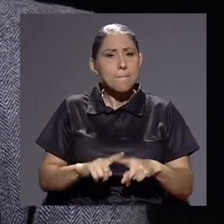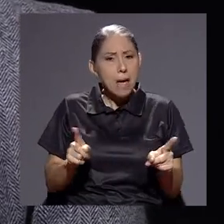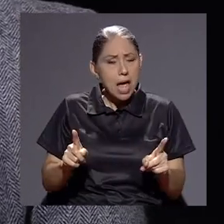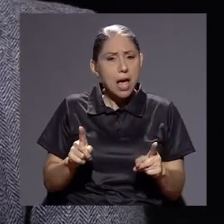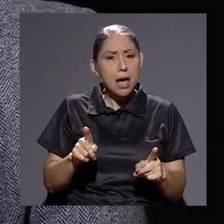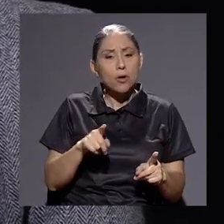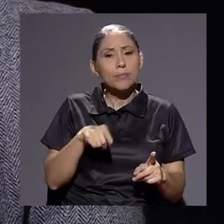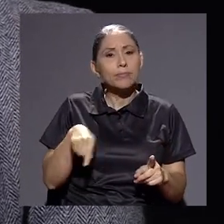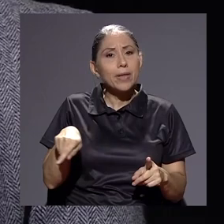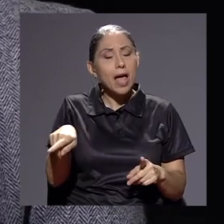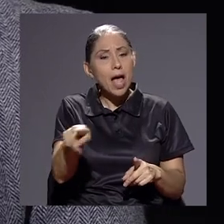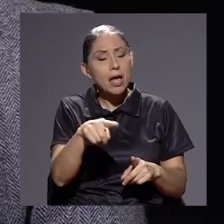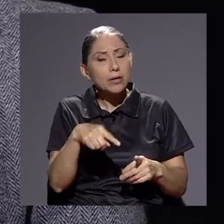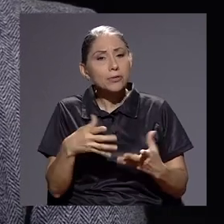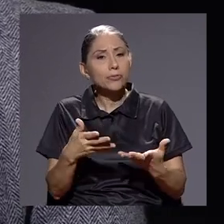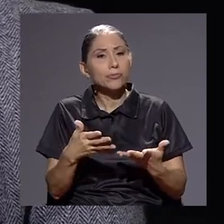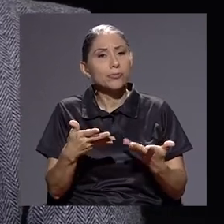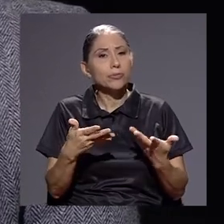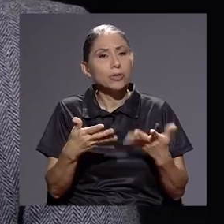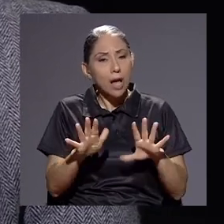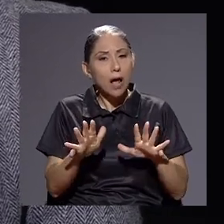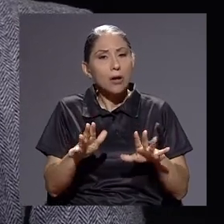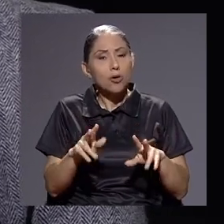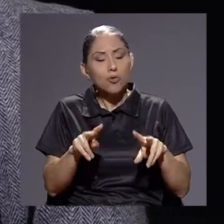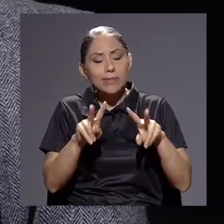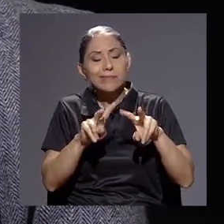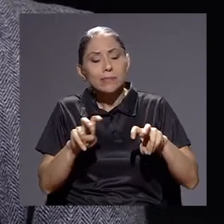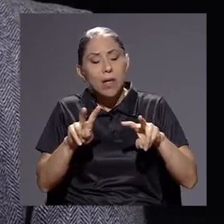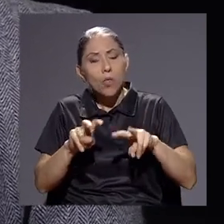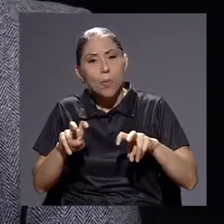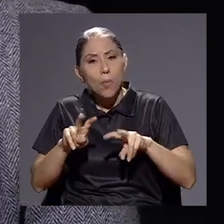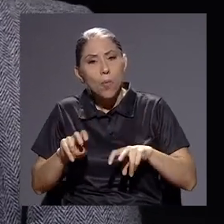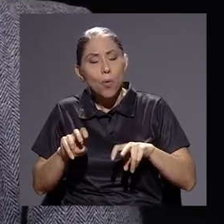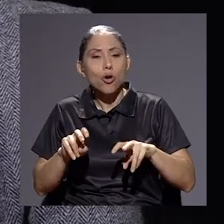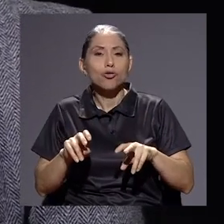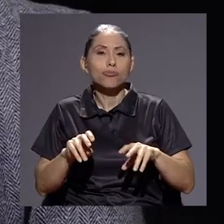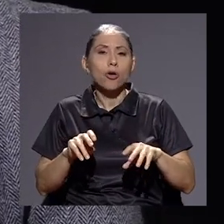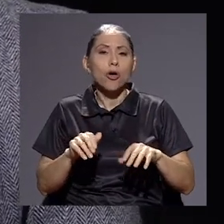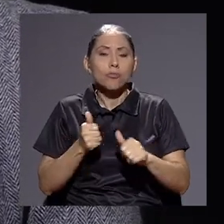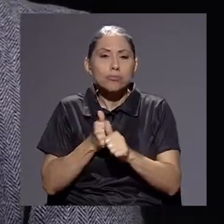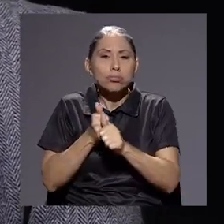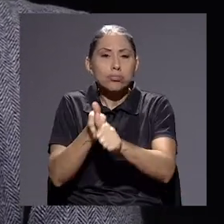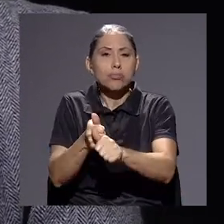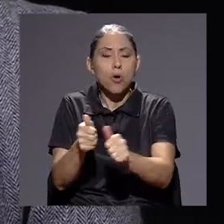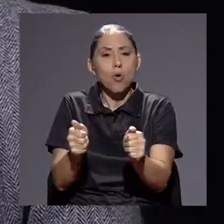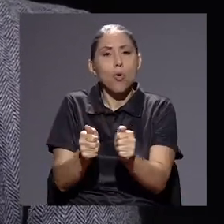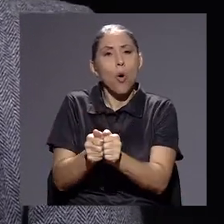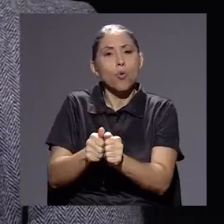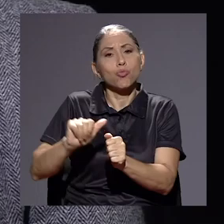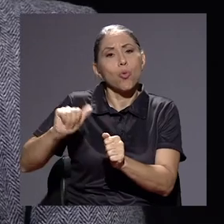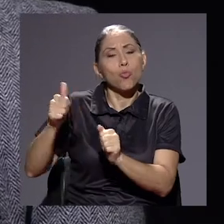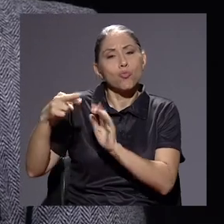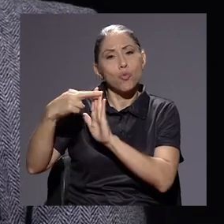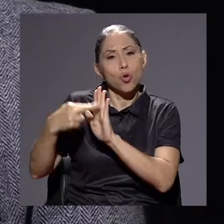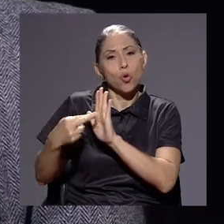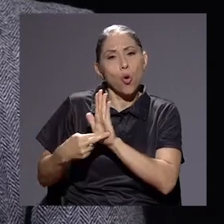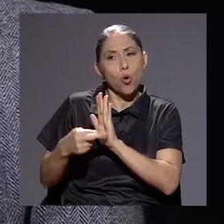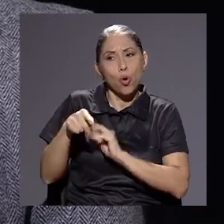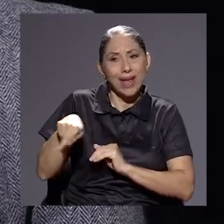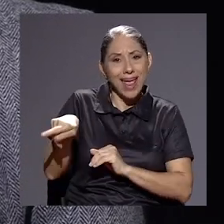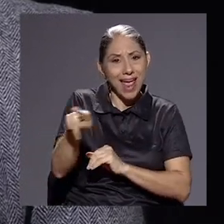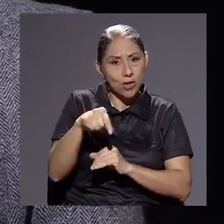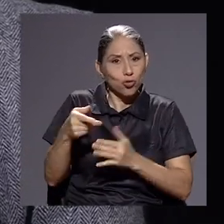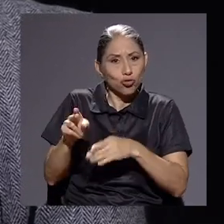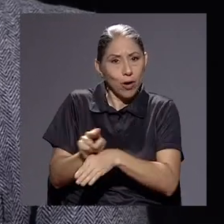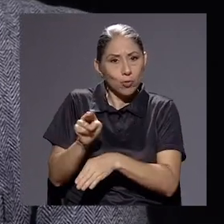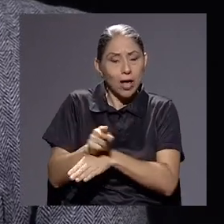lo han estado manejando también con un protocolo que ellos han manejado. Nosotros quisimos hacerlo